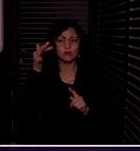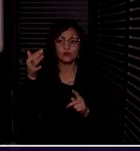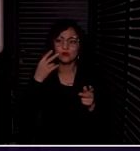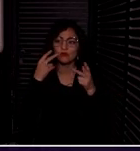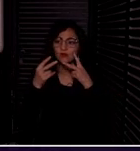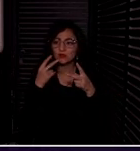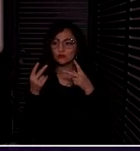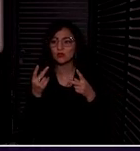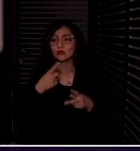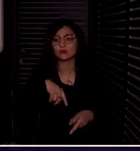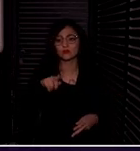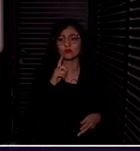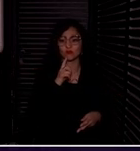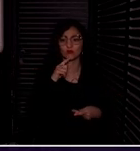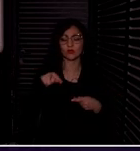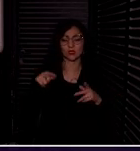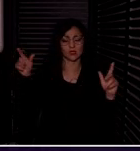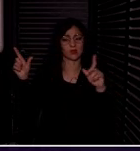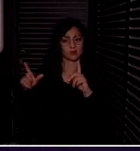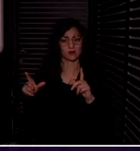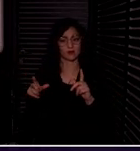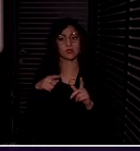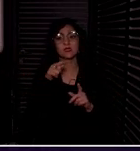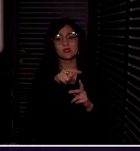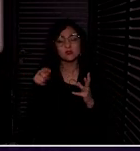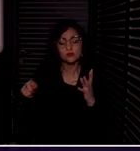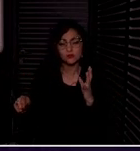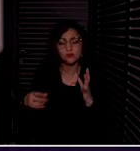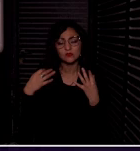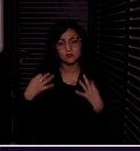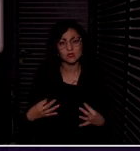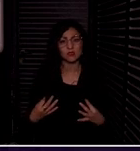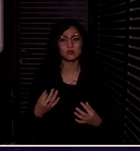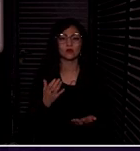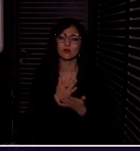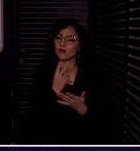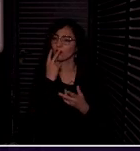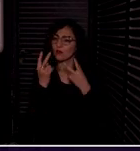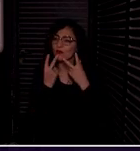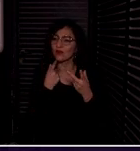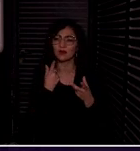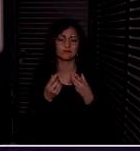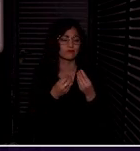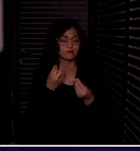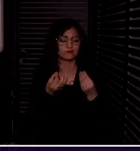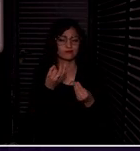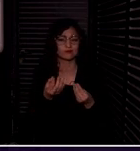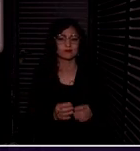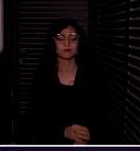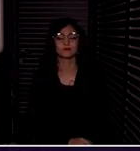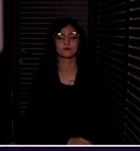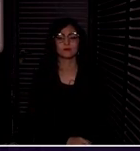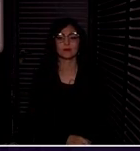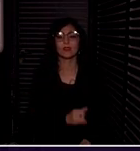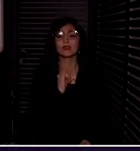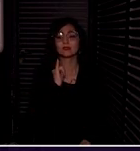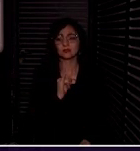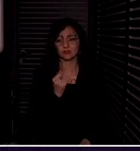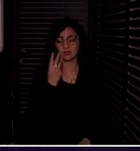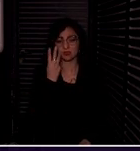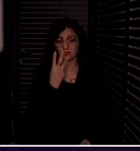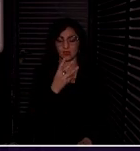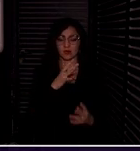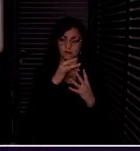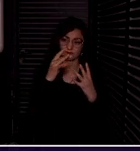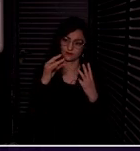que vamos a tener en nuestras televisiones. Habrá que ver exactamente lo que cabría señalar. Sí hay tres elementos que están claros,